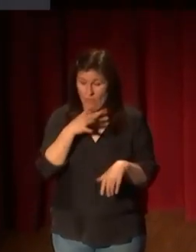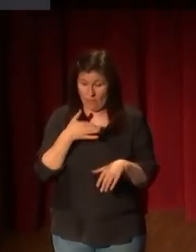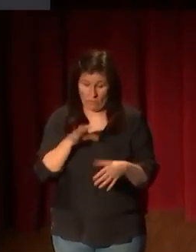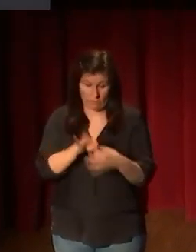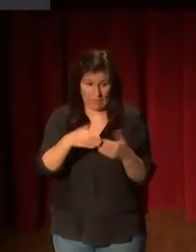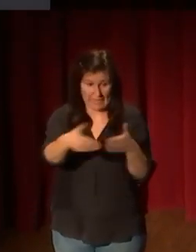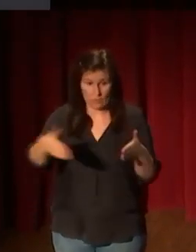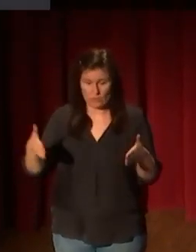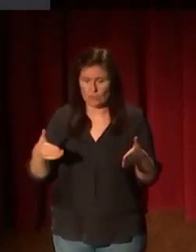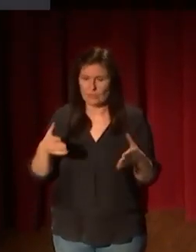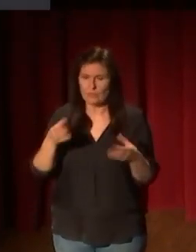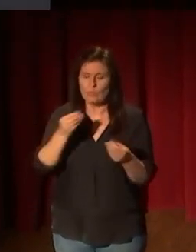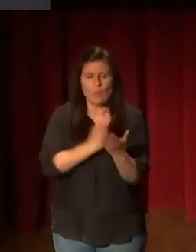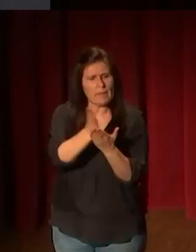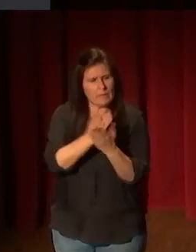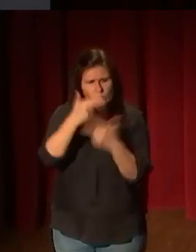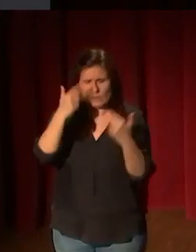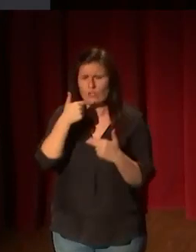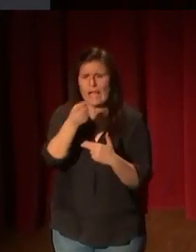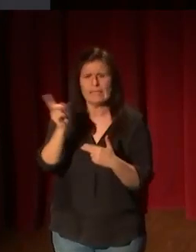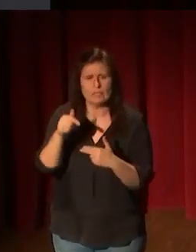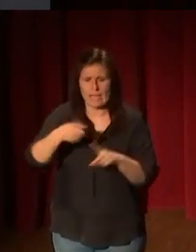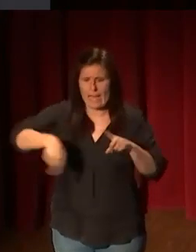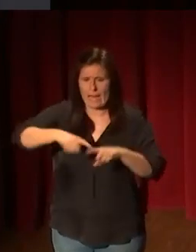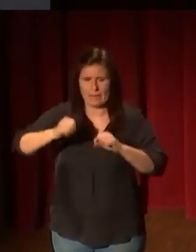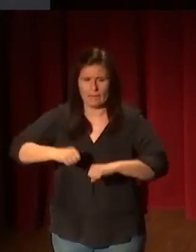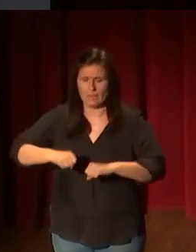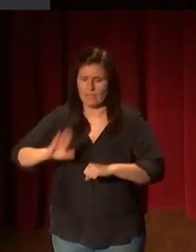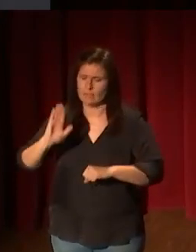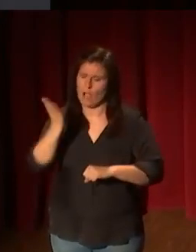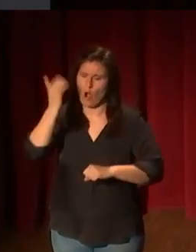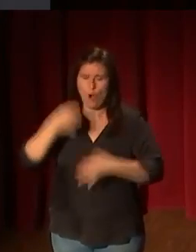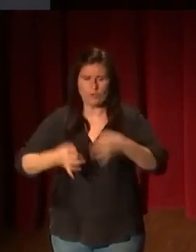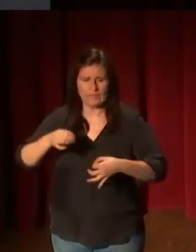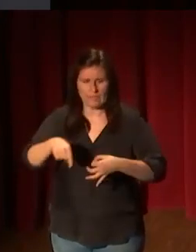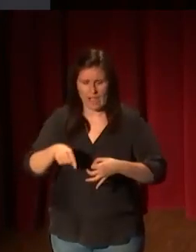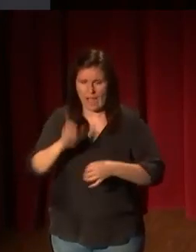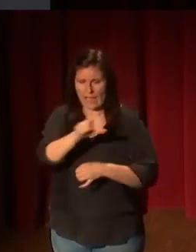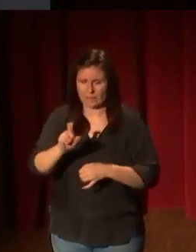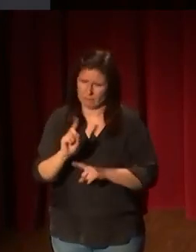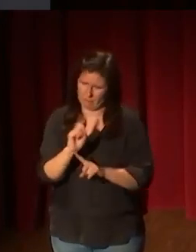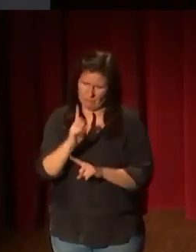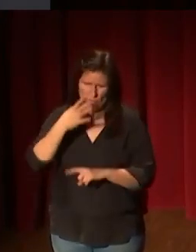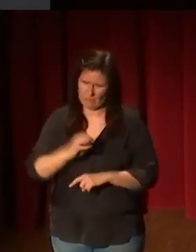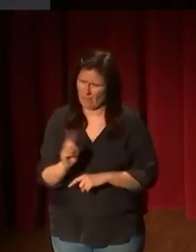se ha repetido en muchos medios públicos que en la plaza maior se ajusticiaba a la gente no es verdad